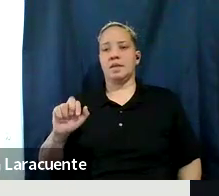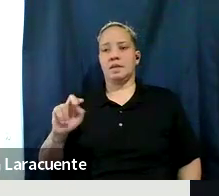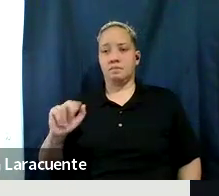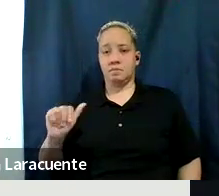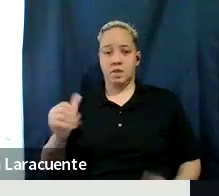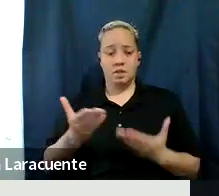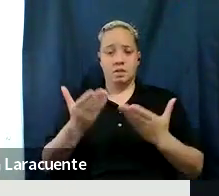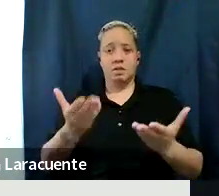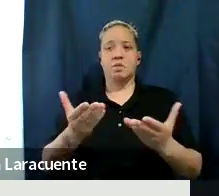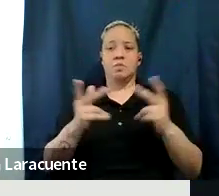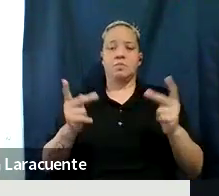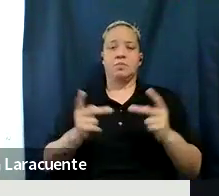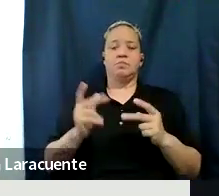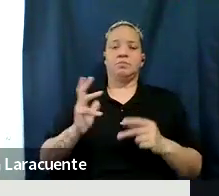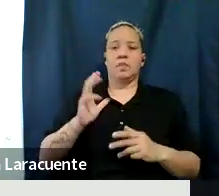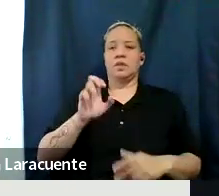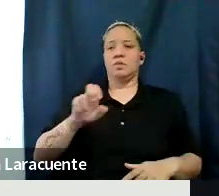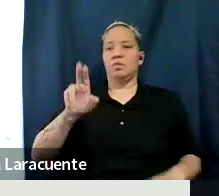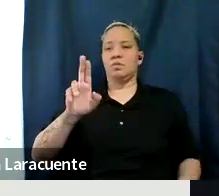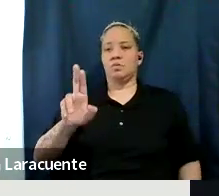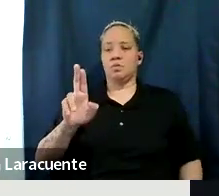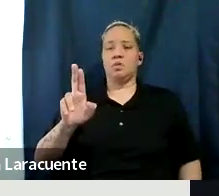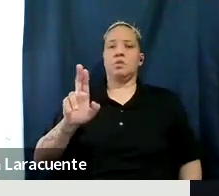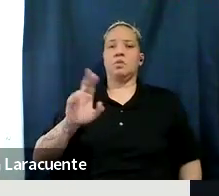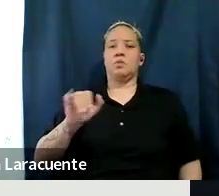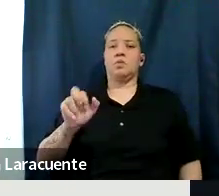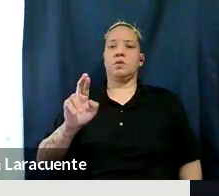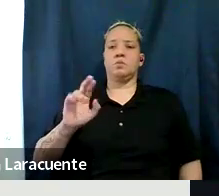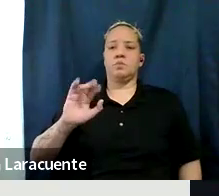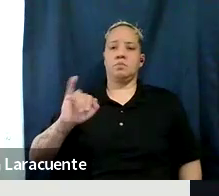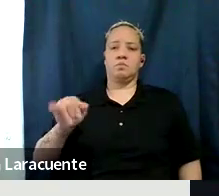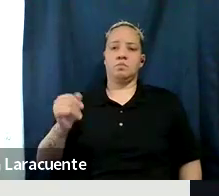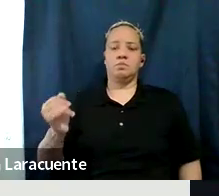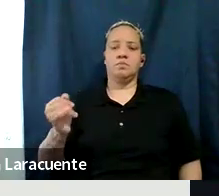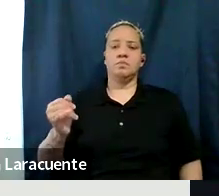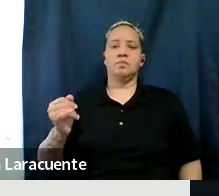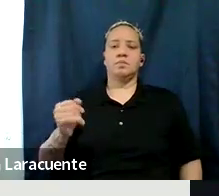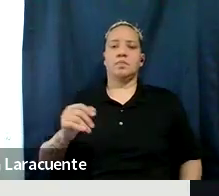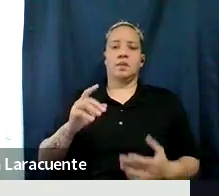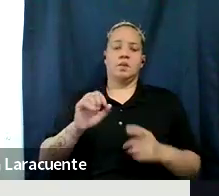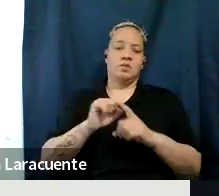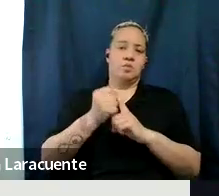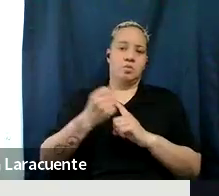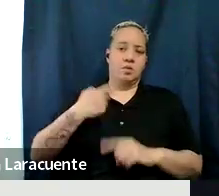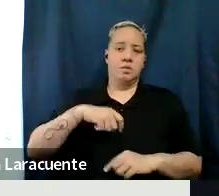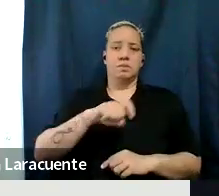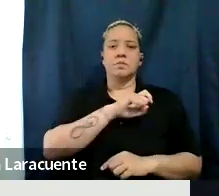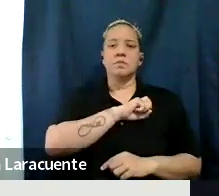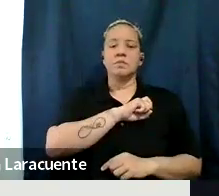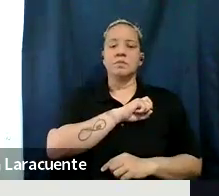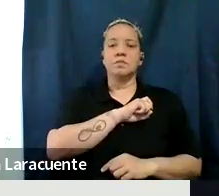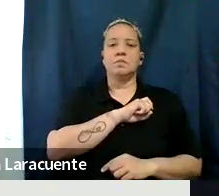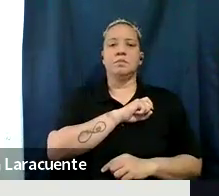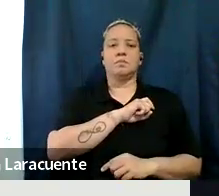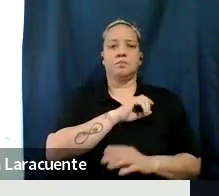puesto diplomático en los Estados Unidos a Juan Ramón Jiménez has- hasta que la situación en España se